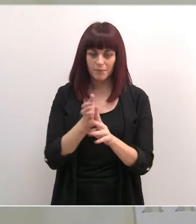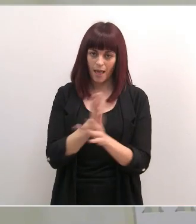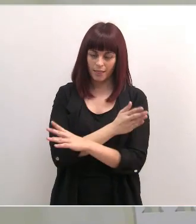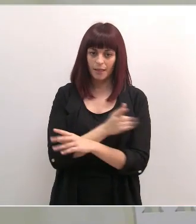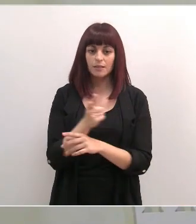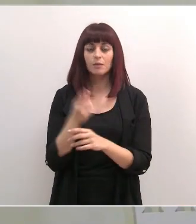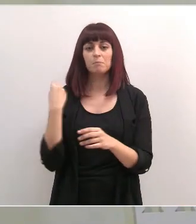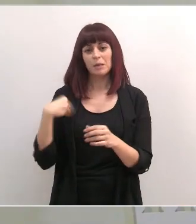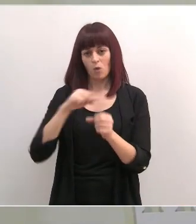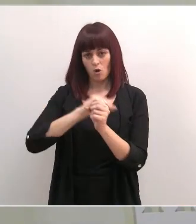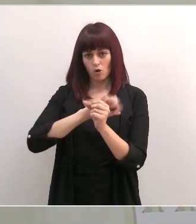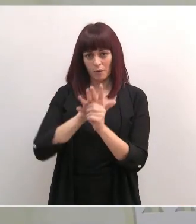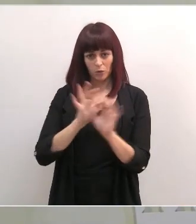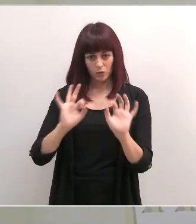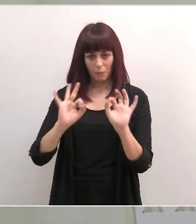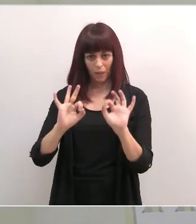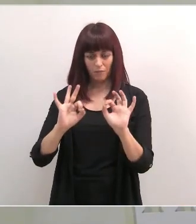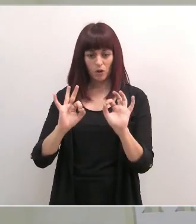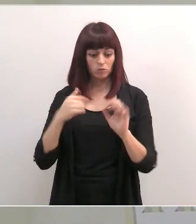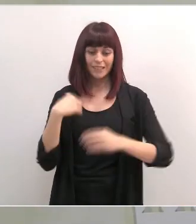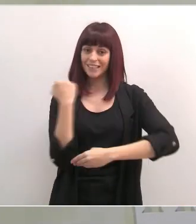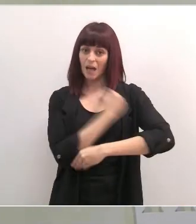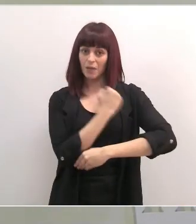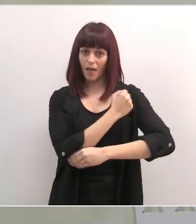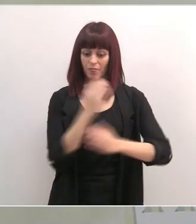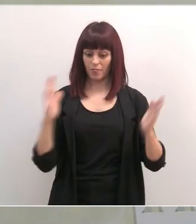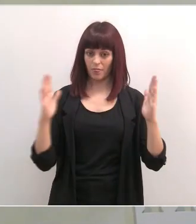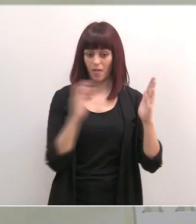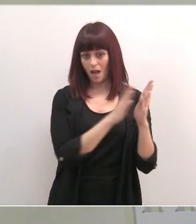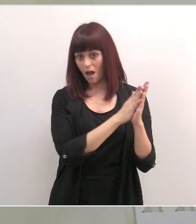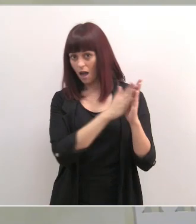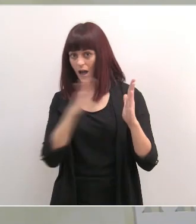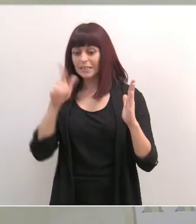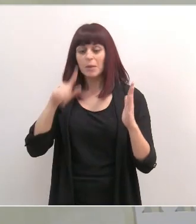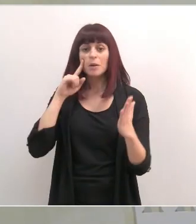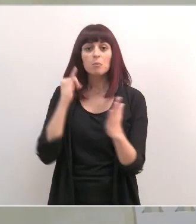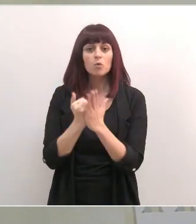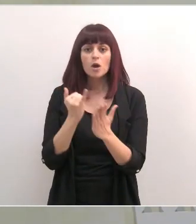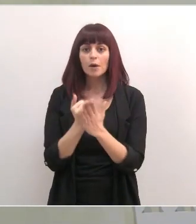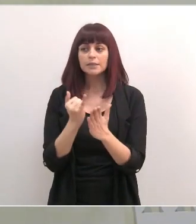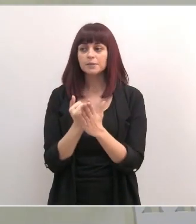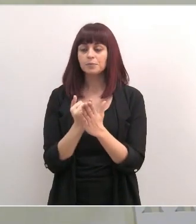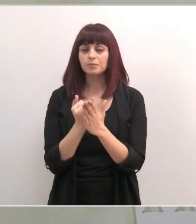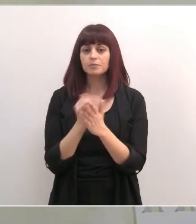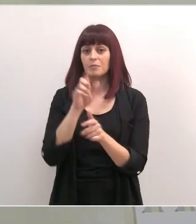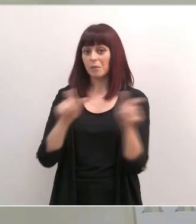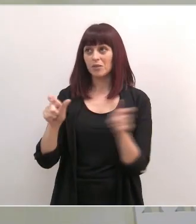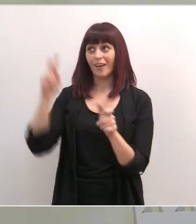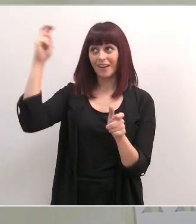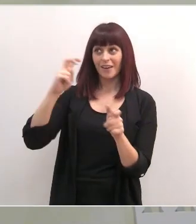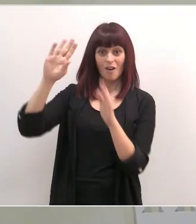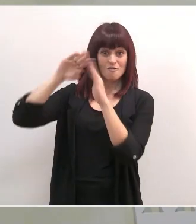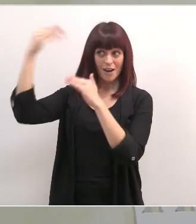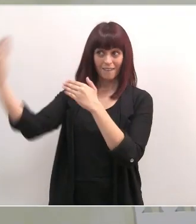COVID específicos durante toda la Navidad y la realización de pruebas a personas que vinieron de fuera a pasar